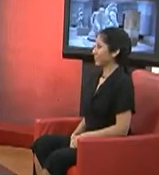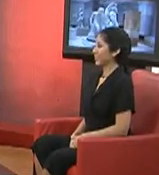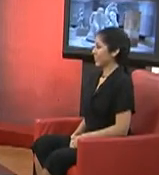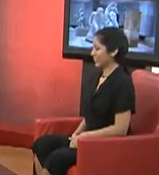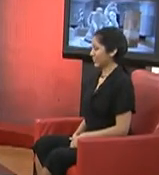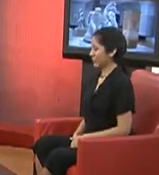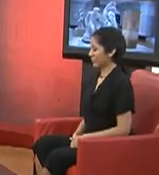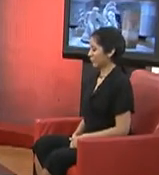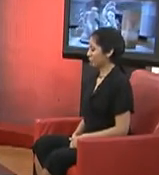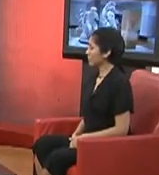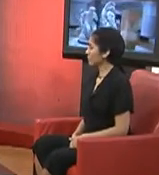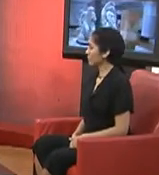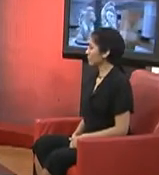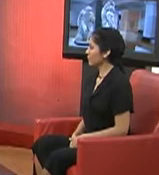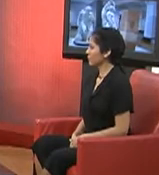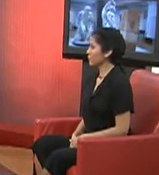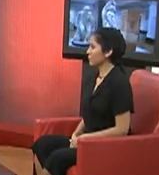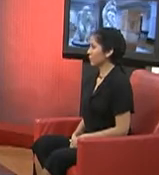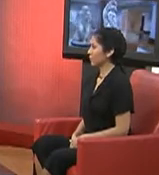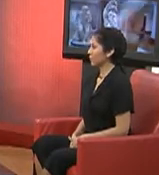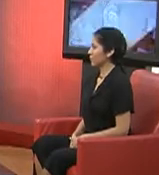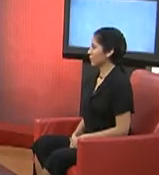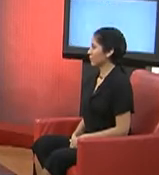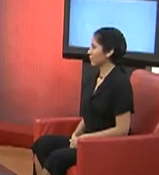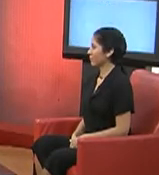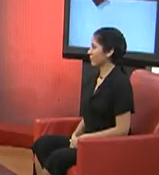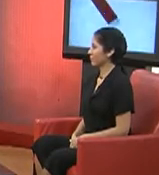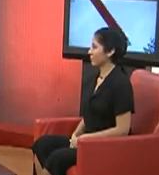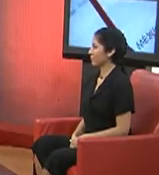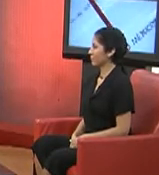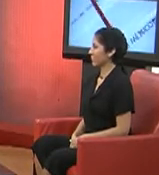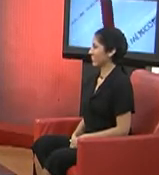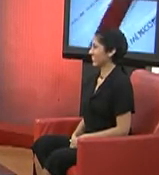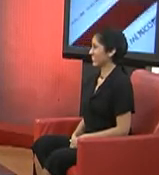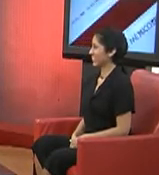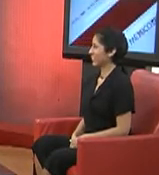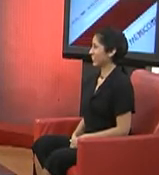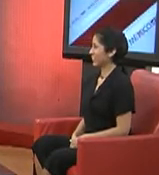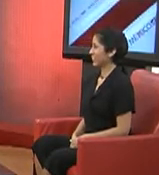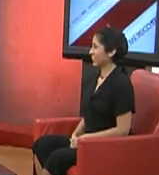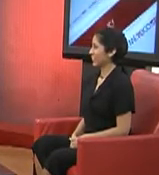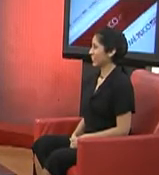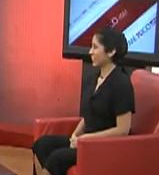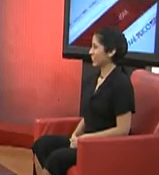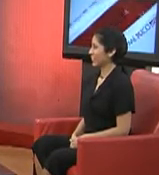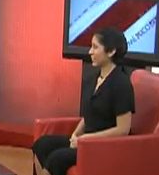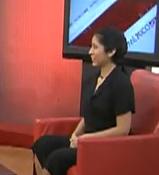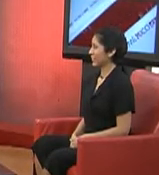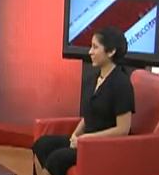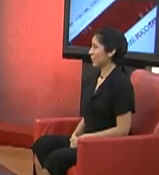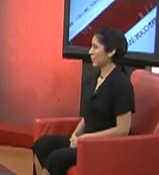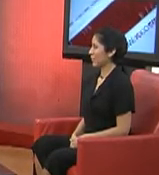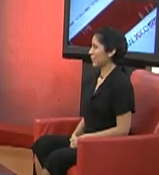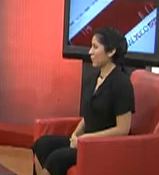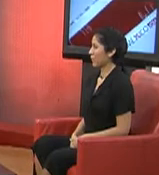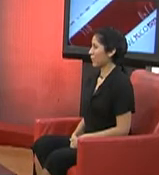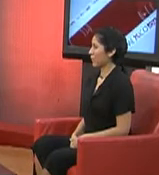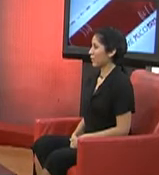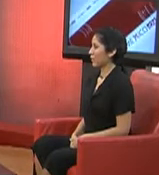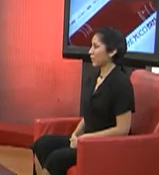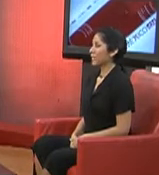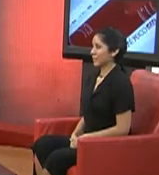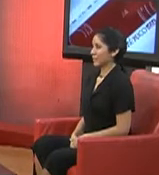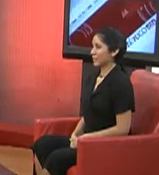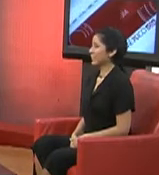con nosotros. Gracias, a partir del 30 de junio al 5 de noviembre, ahí en el Museo Nacional de Arte, por los siglos de los siglos, de Bosco